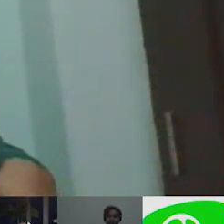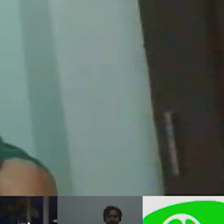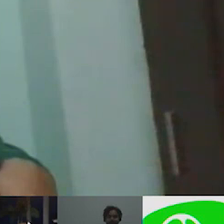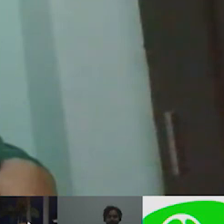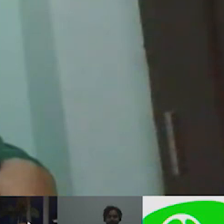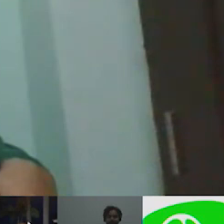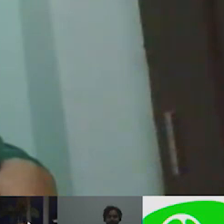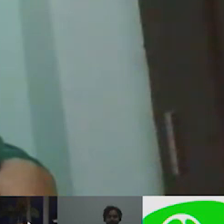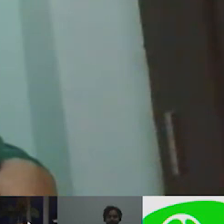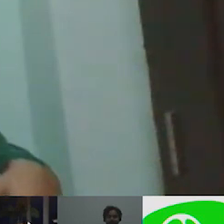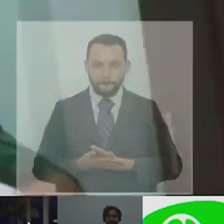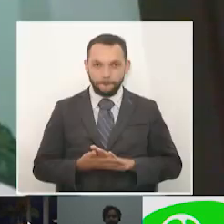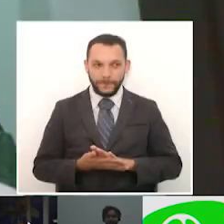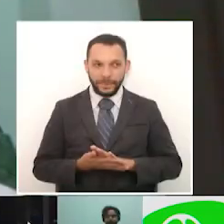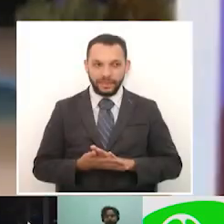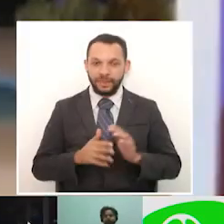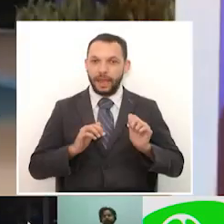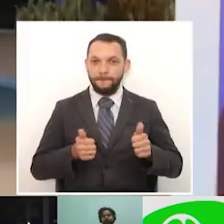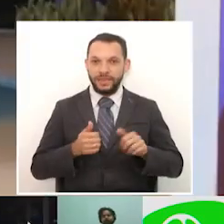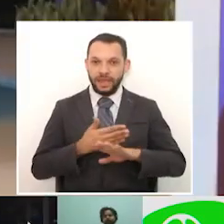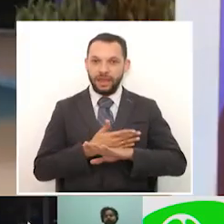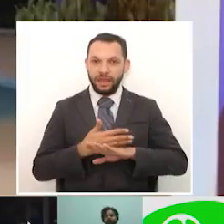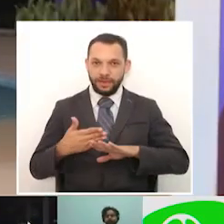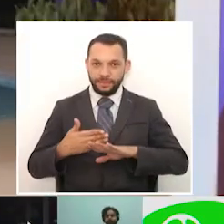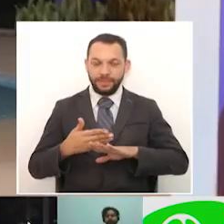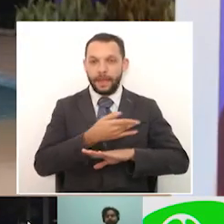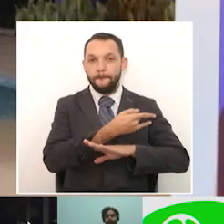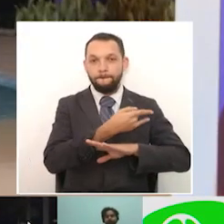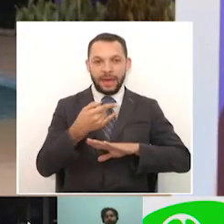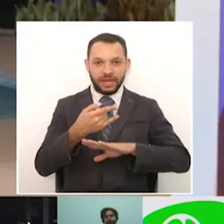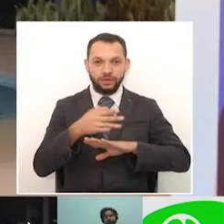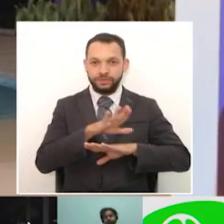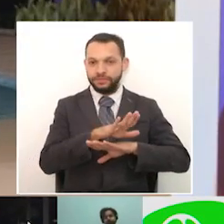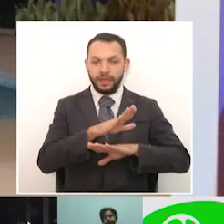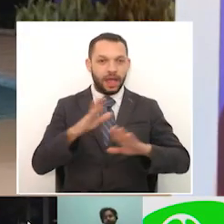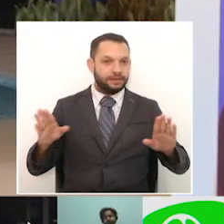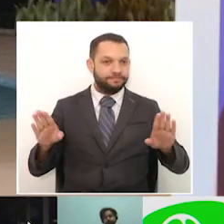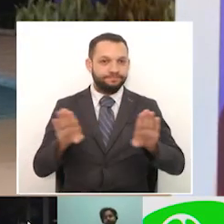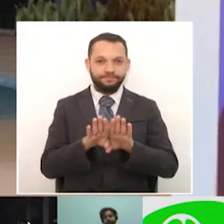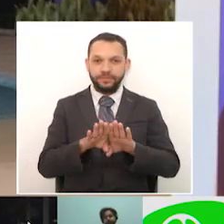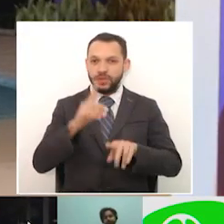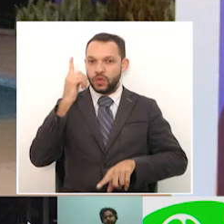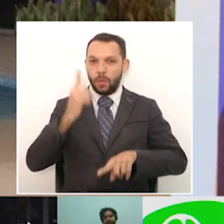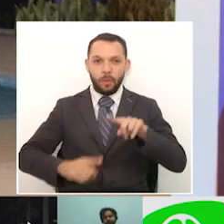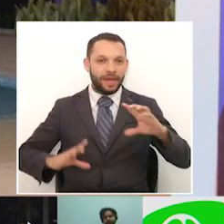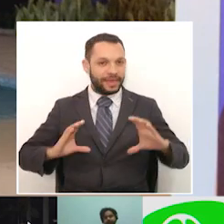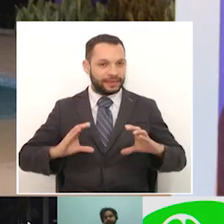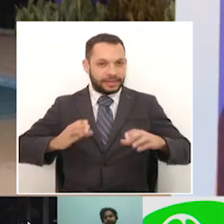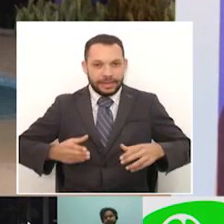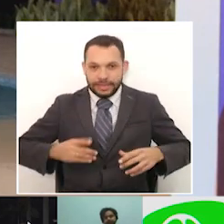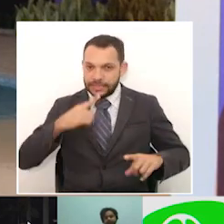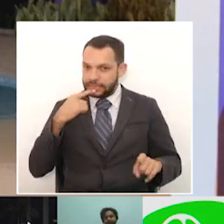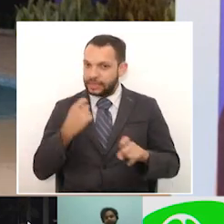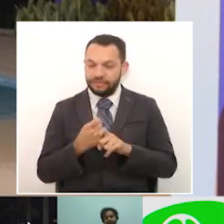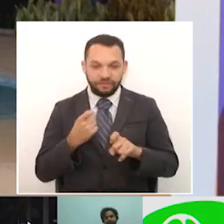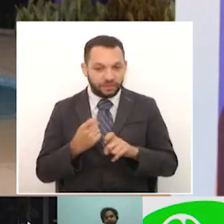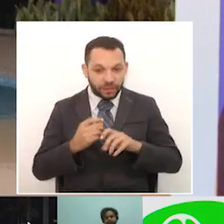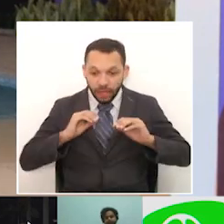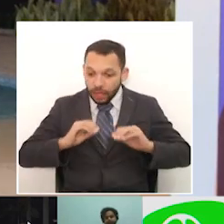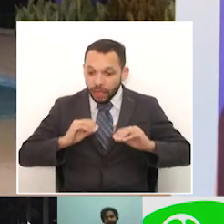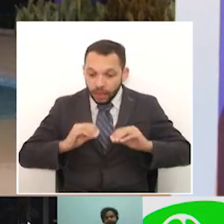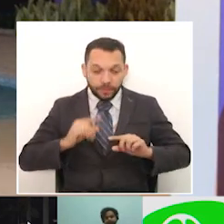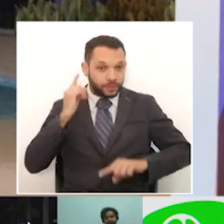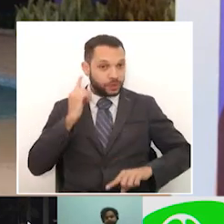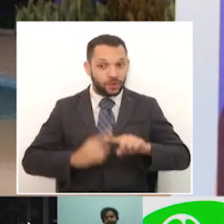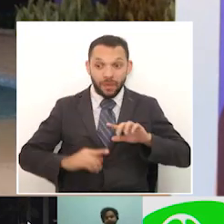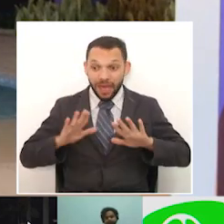Muy bien, él nos comenta que desde marzo se tuvieron que cerrar todas las actividades en este lugar, en